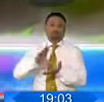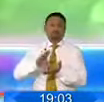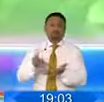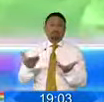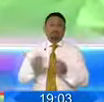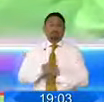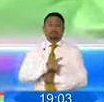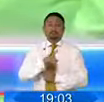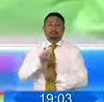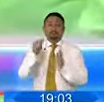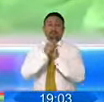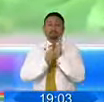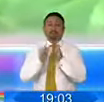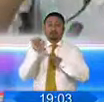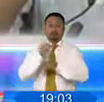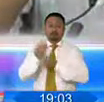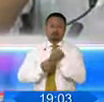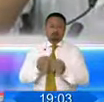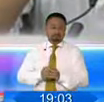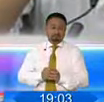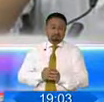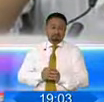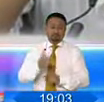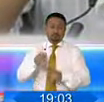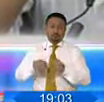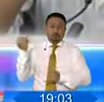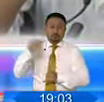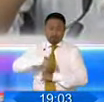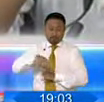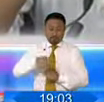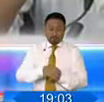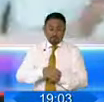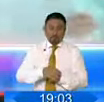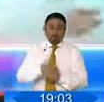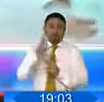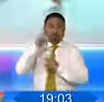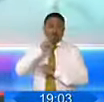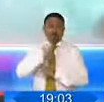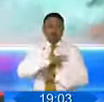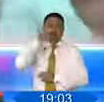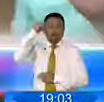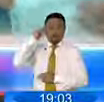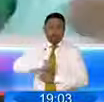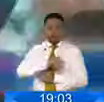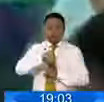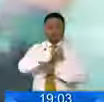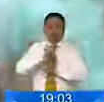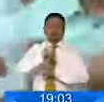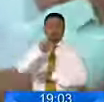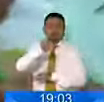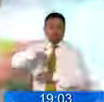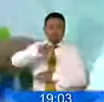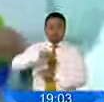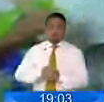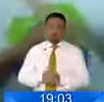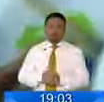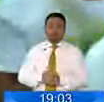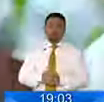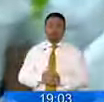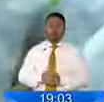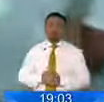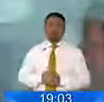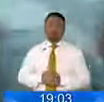en Ecuador. Hasta el cierre de esta edición no se registraban reacciones por parte del régimen o de la Directiva Nacional de Alianza País, perteneciente al